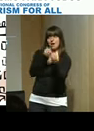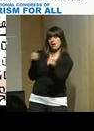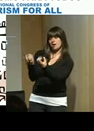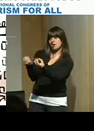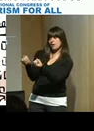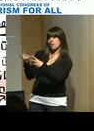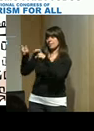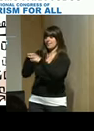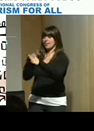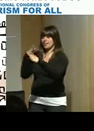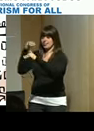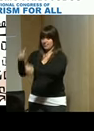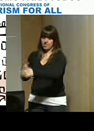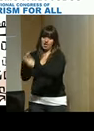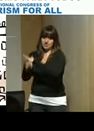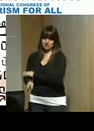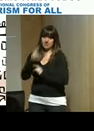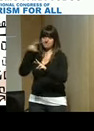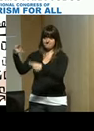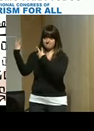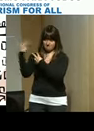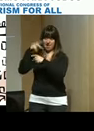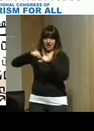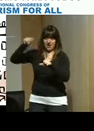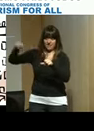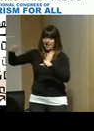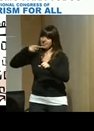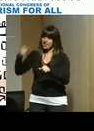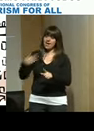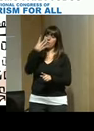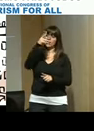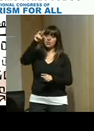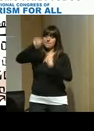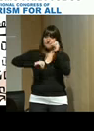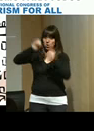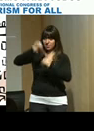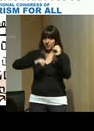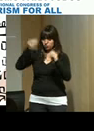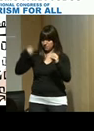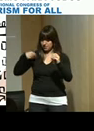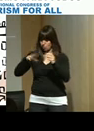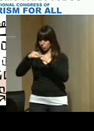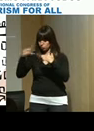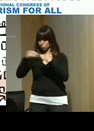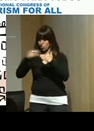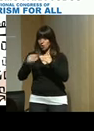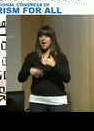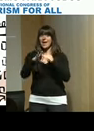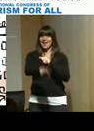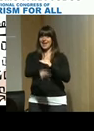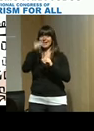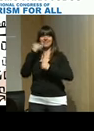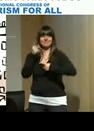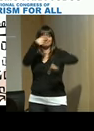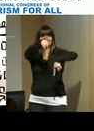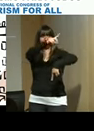accesibles. Como veis en esta gráfica, el 42% entiende que no conocen,